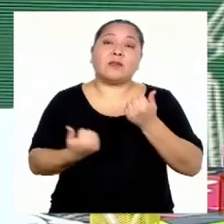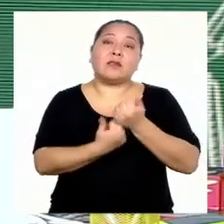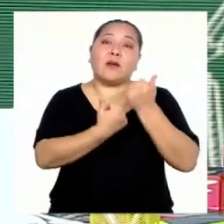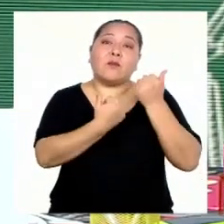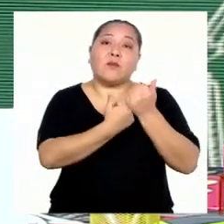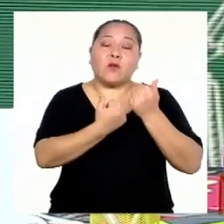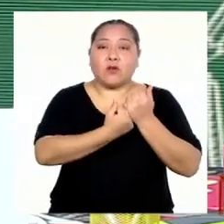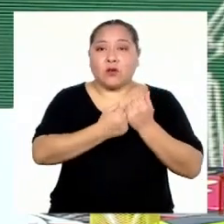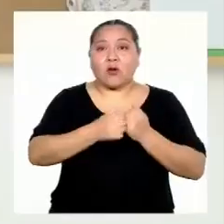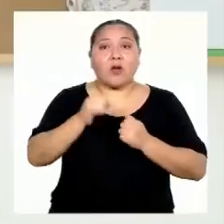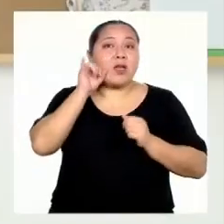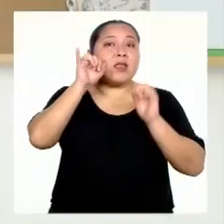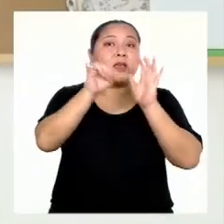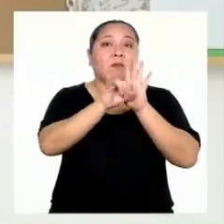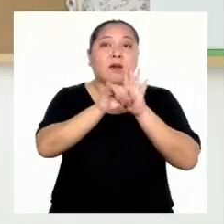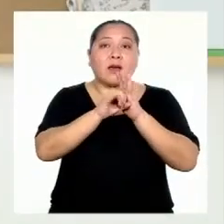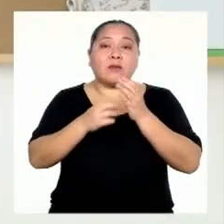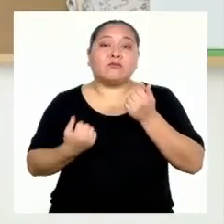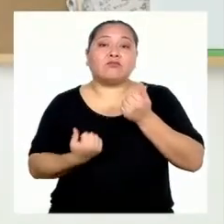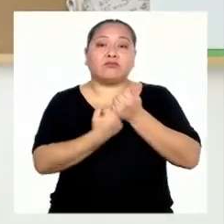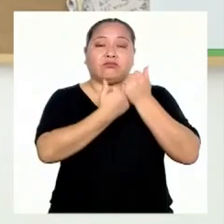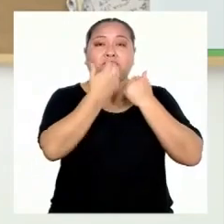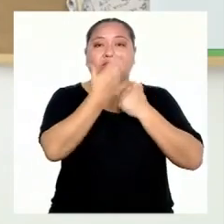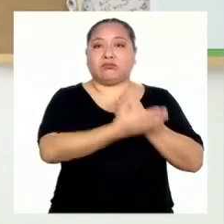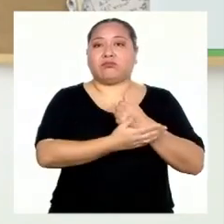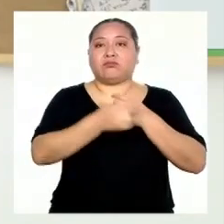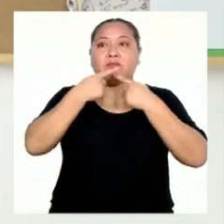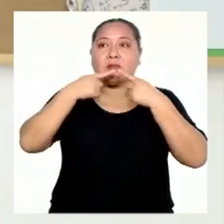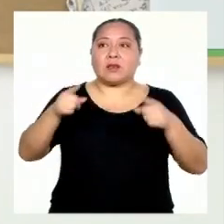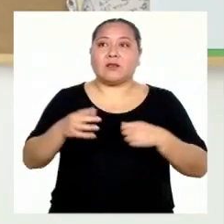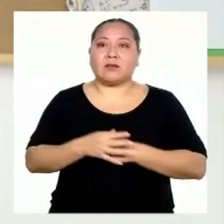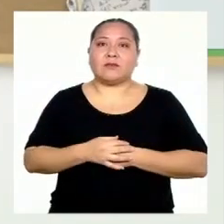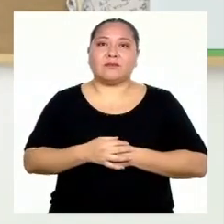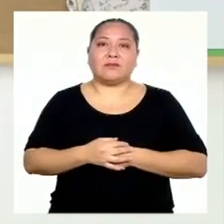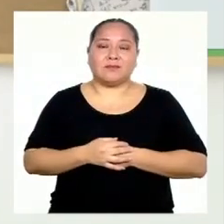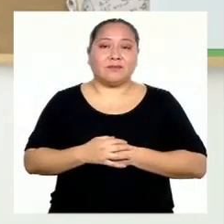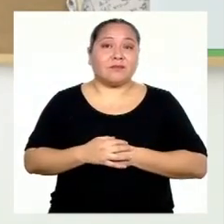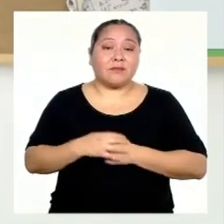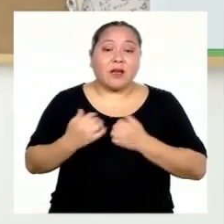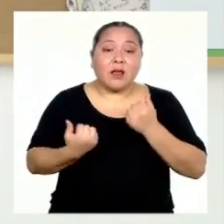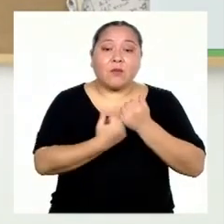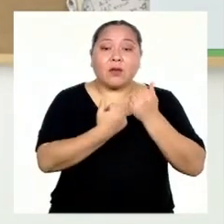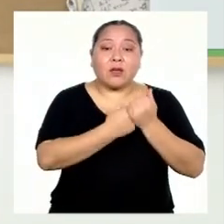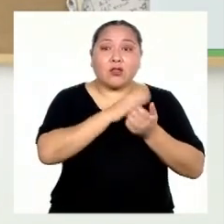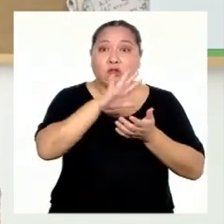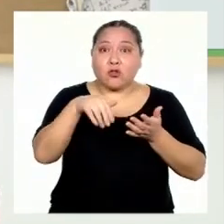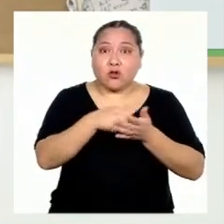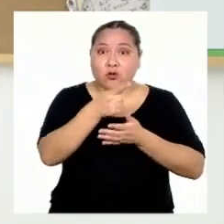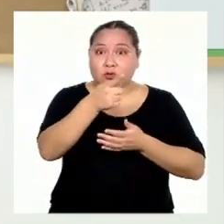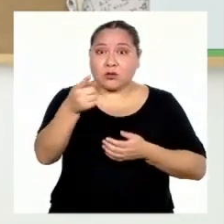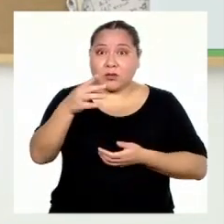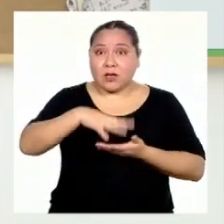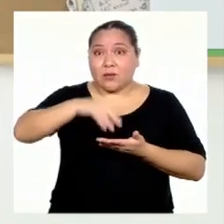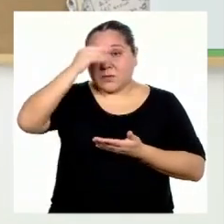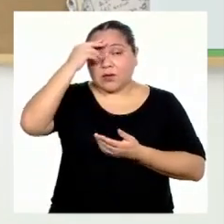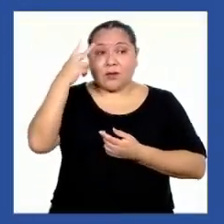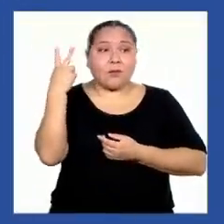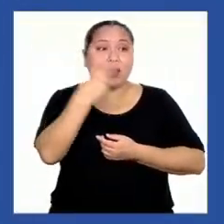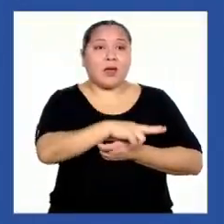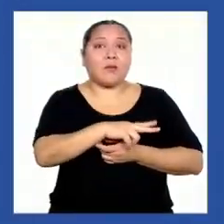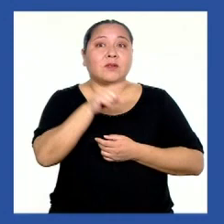para reforzar su mensaje. Listo. Para reforzar todo lo que han aprendido hasta ahora, veamos este